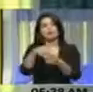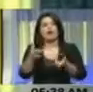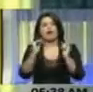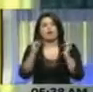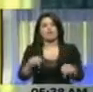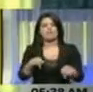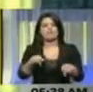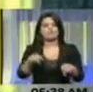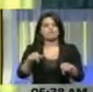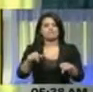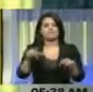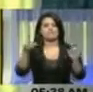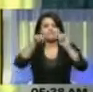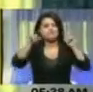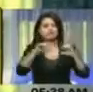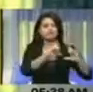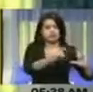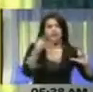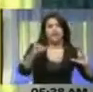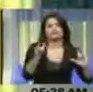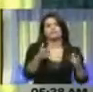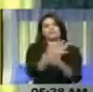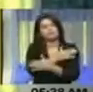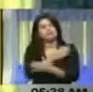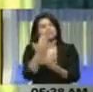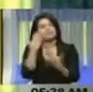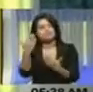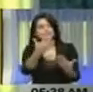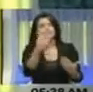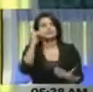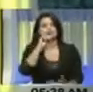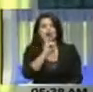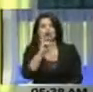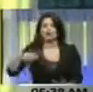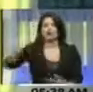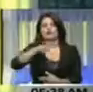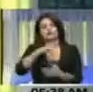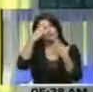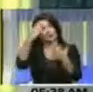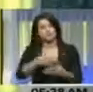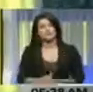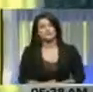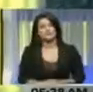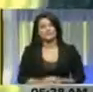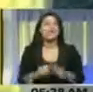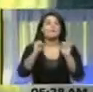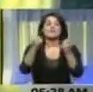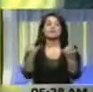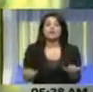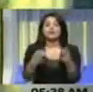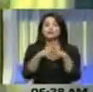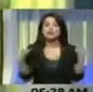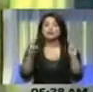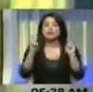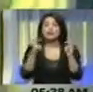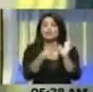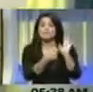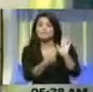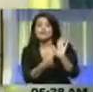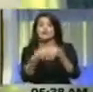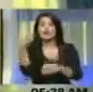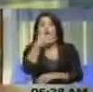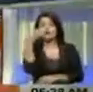nuestro formato. Así que un gran abrazo para toda la familia. Vamos ahora a comenzar con lo que es la publicación de